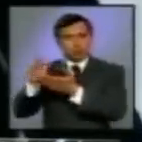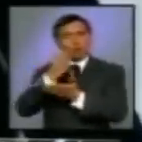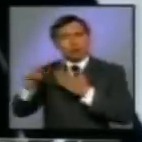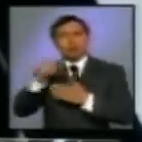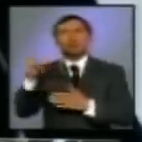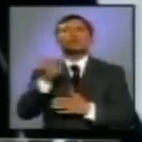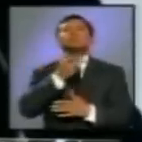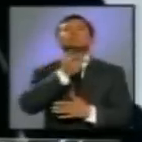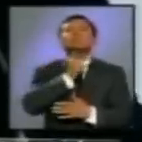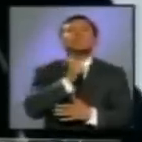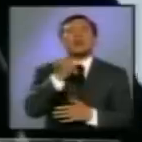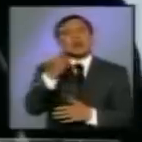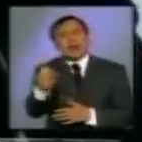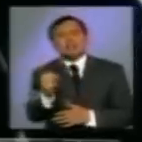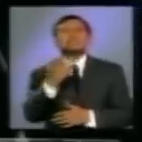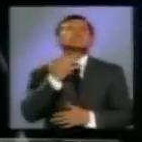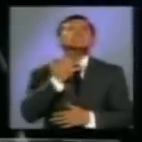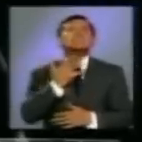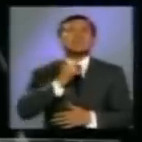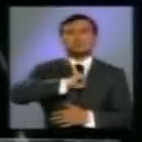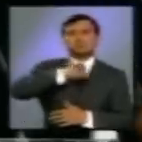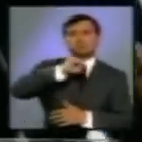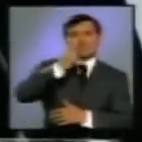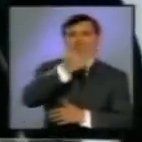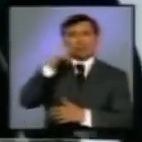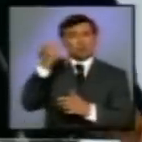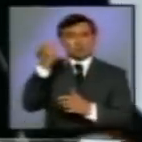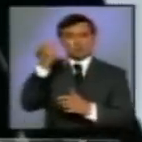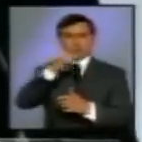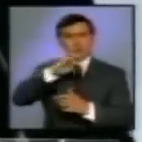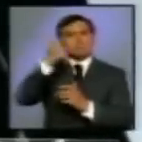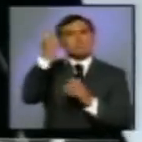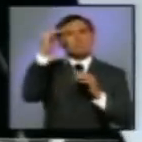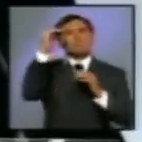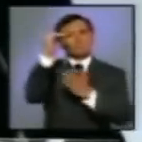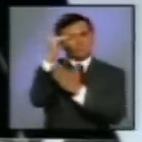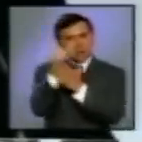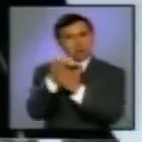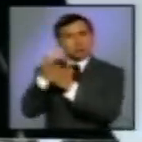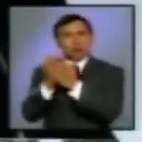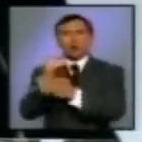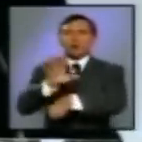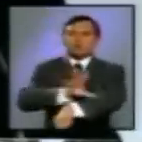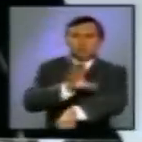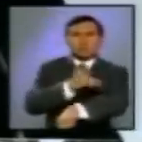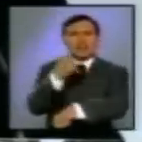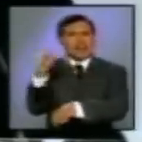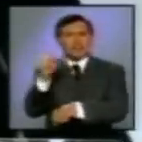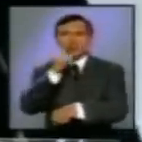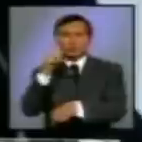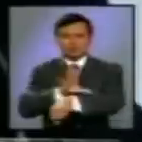del diésel, del gas y de la luz. Vamos a hacer una alianza, gobierno, empresarios,